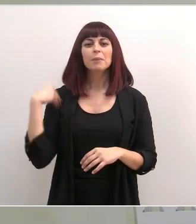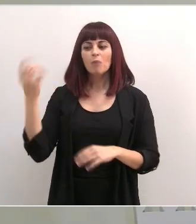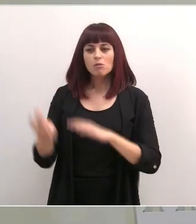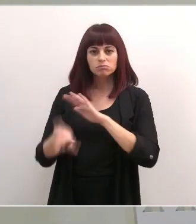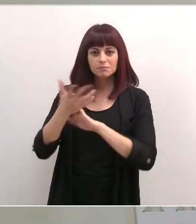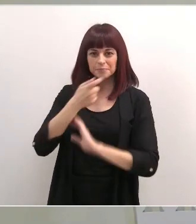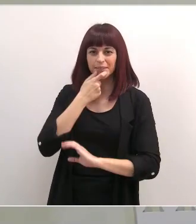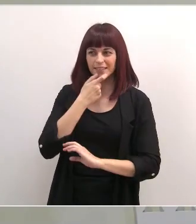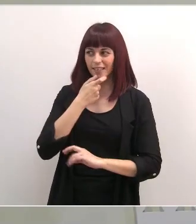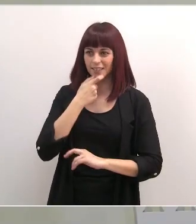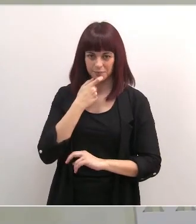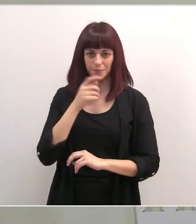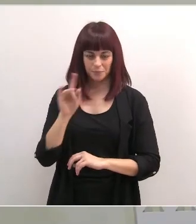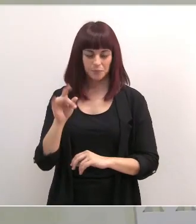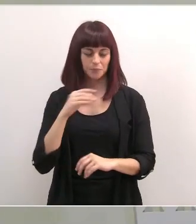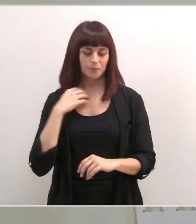bueno.